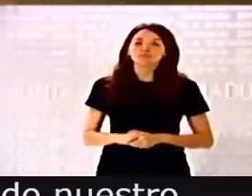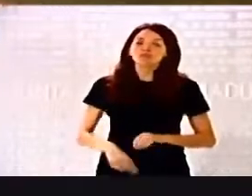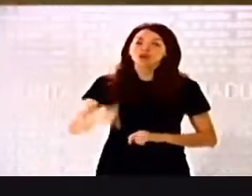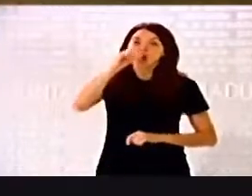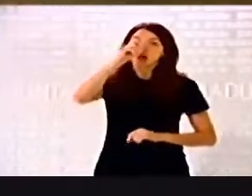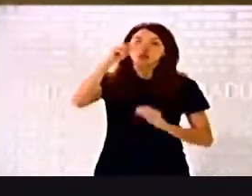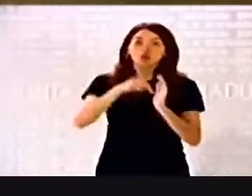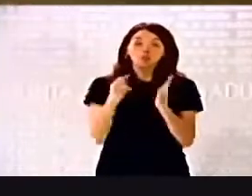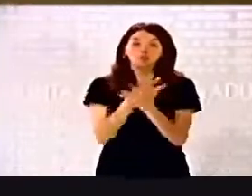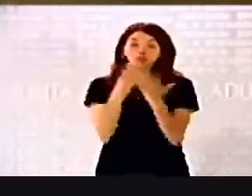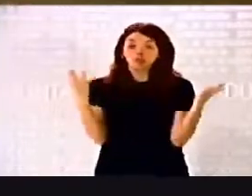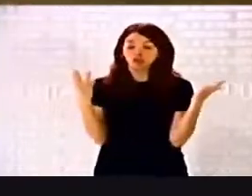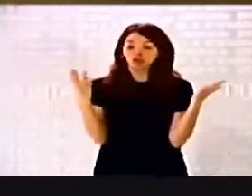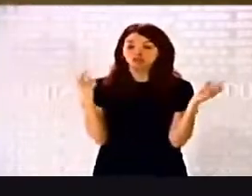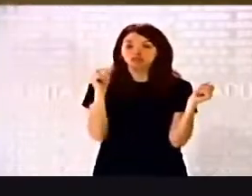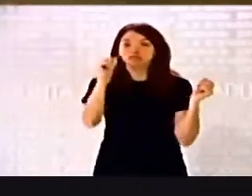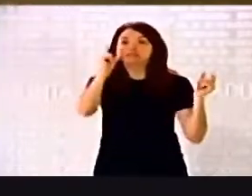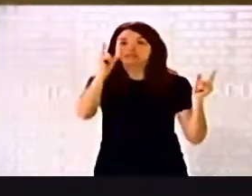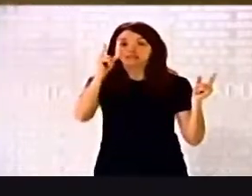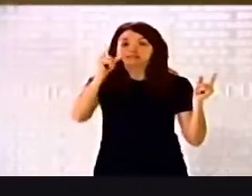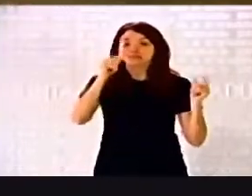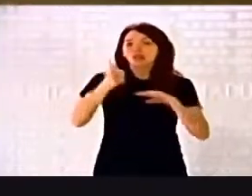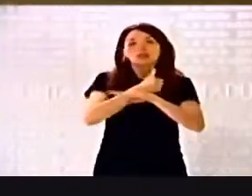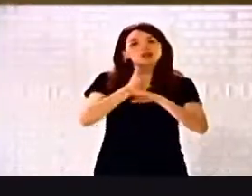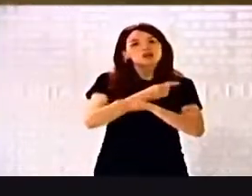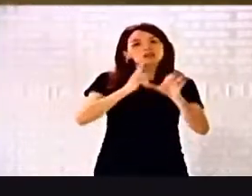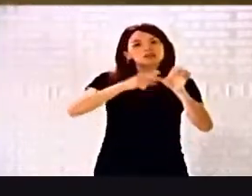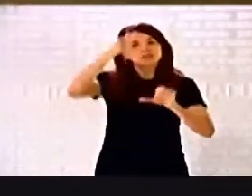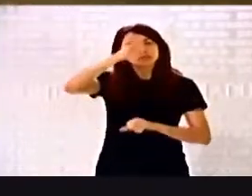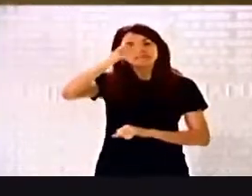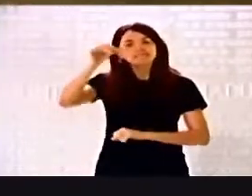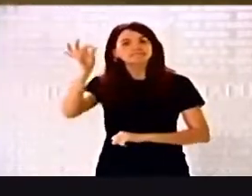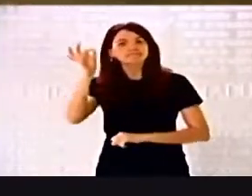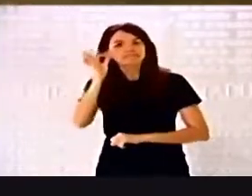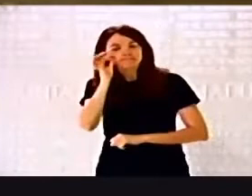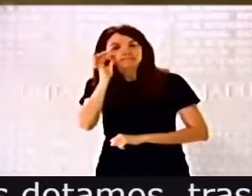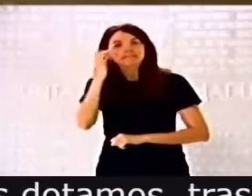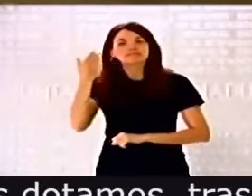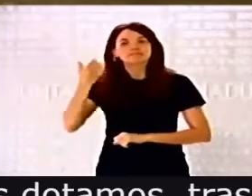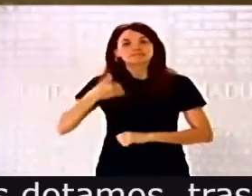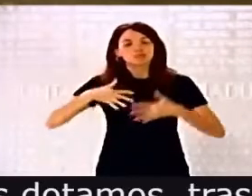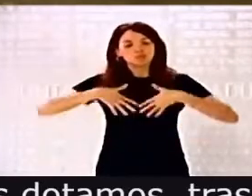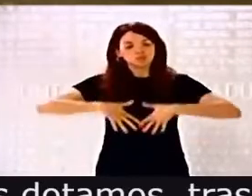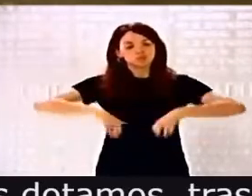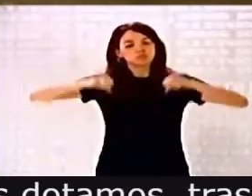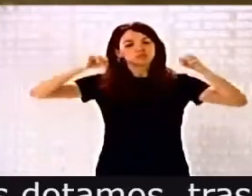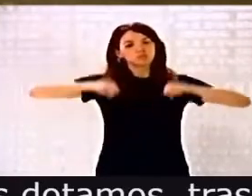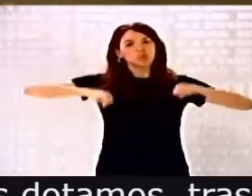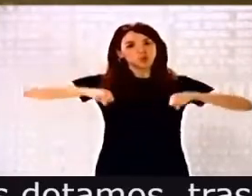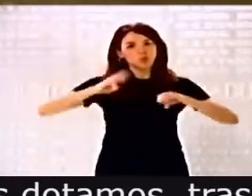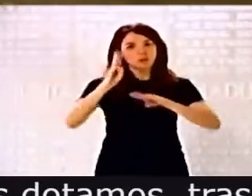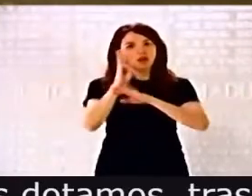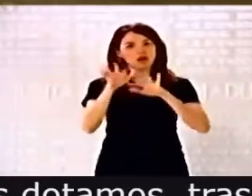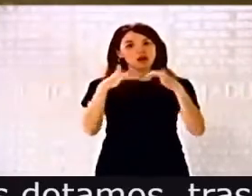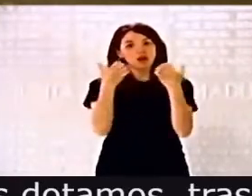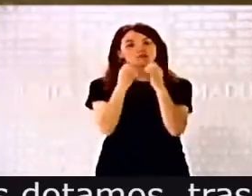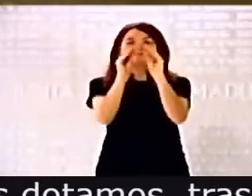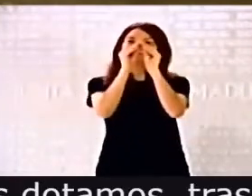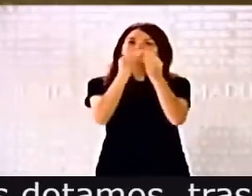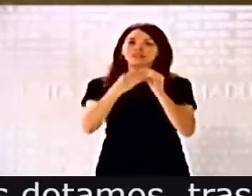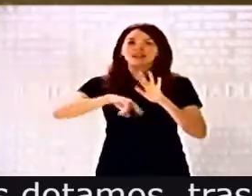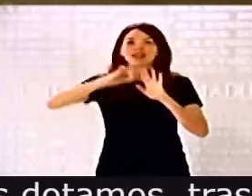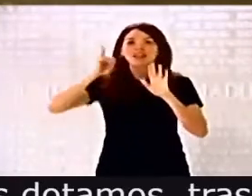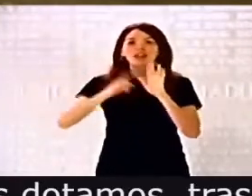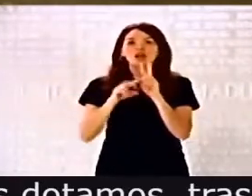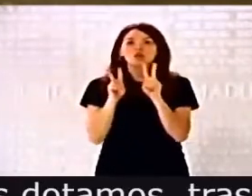extremeñas nos dotamos, tras un gran esfuerzo técnico y parlamentario, de una nueva ley, la Ley de